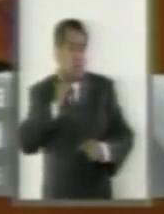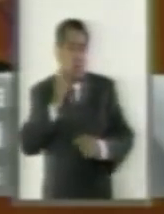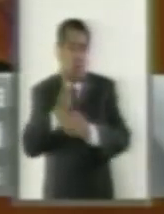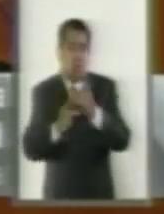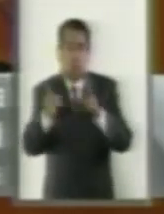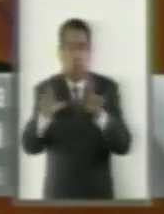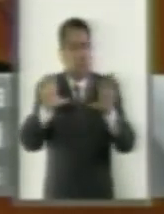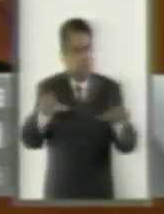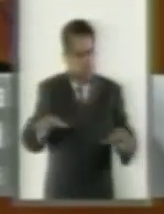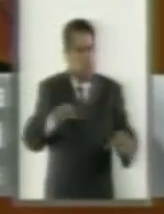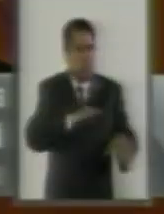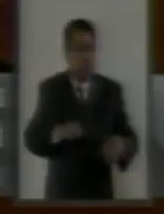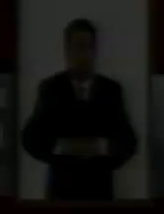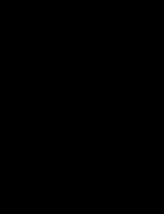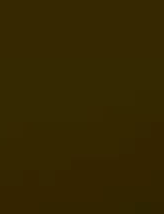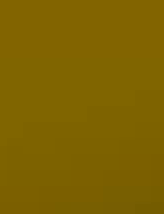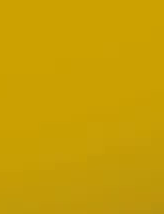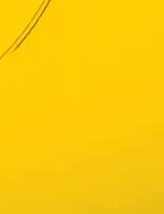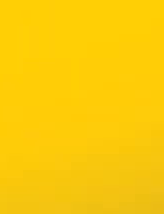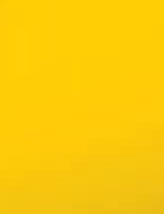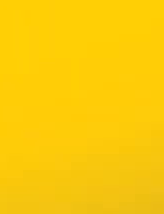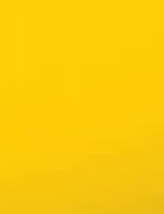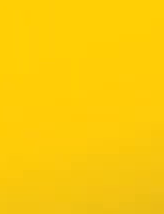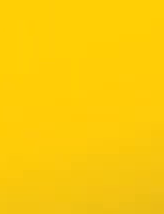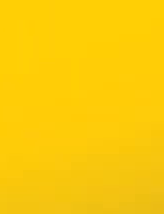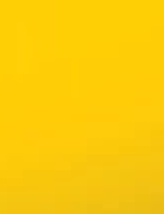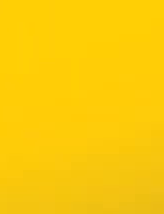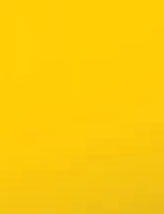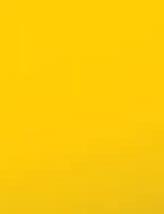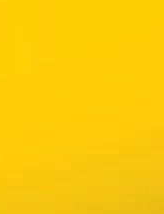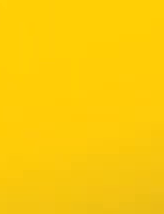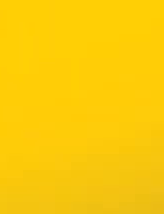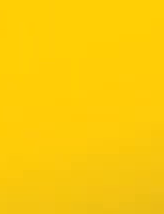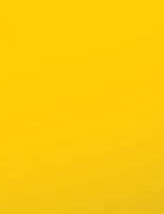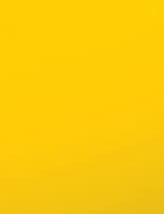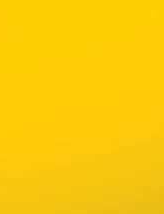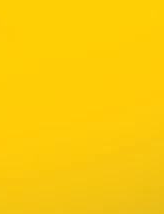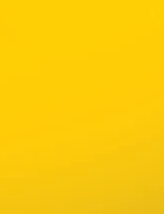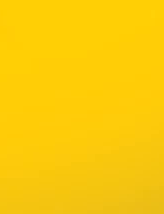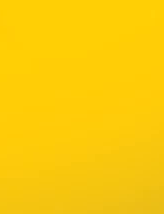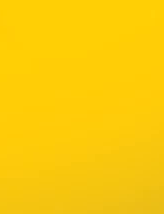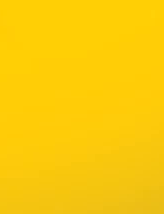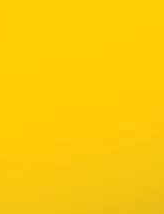la Unión. Es cuanto, señor presidente. Diputados PRD, más cerca de ti.